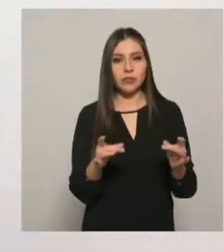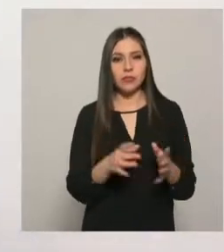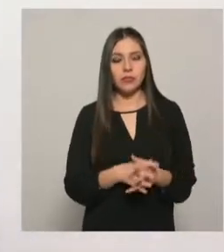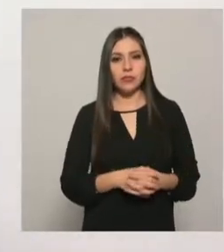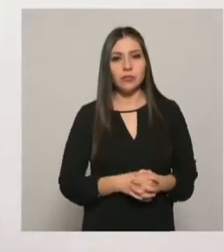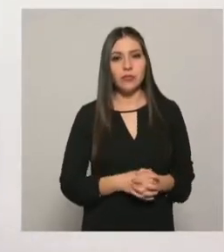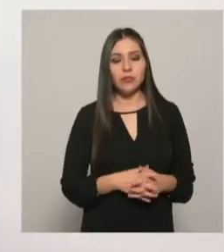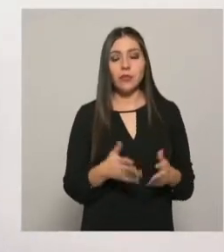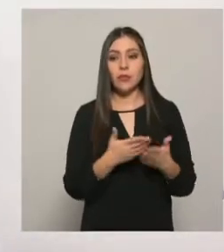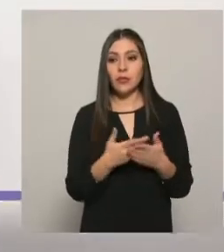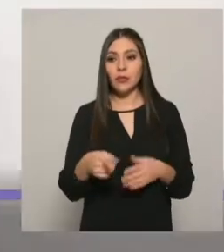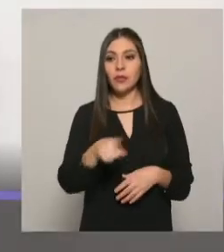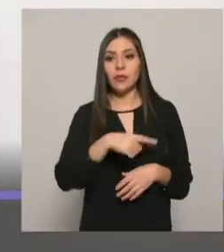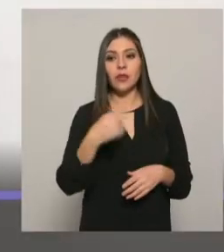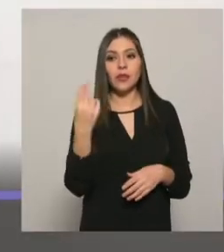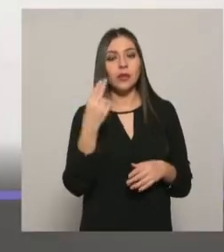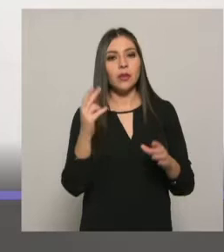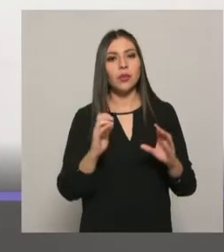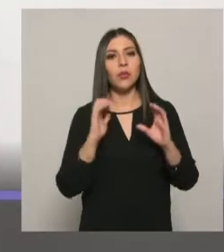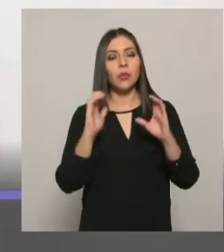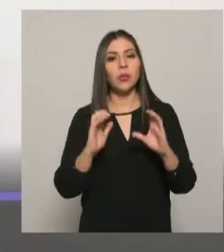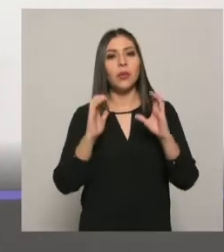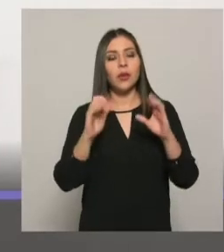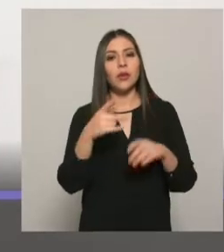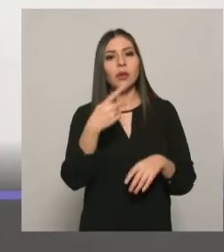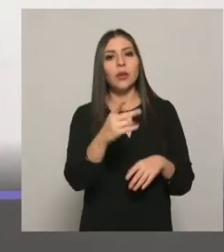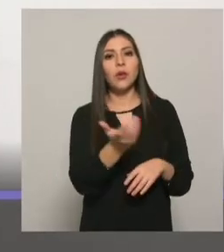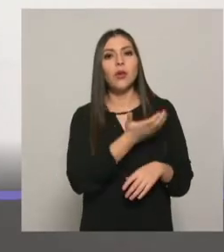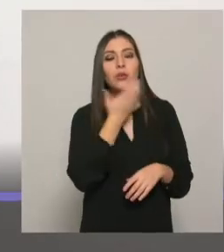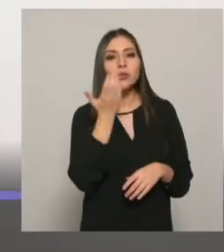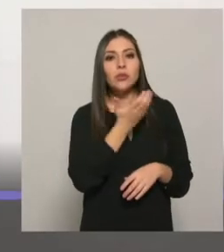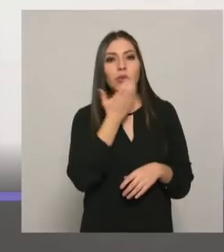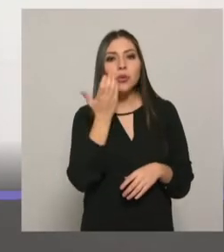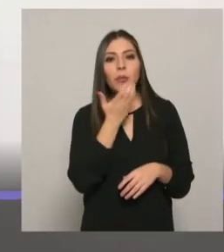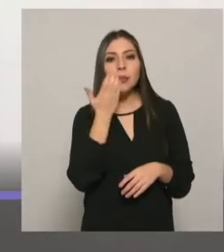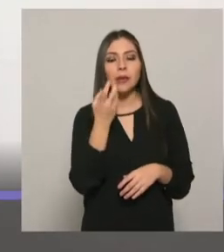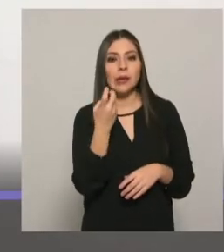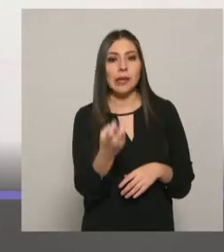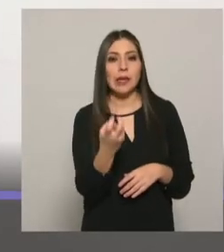tenemos que conservar esta tradición. Esta es la que nos